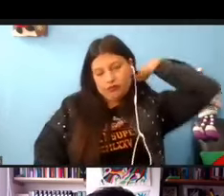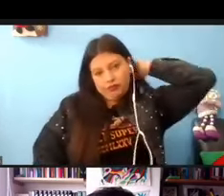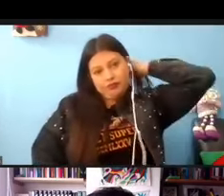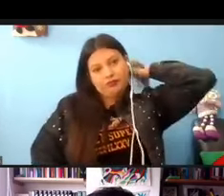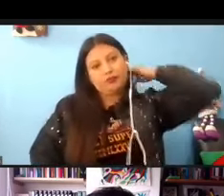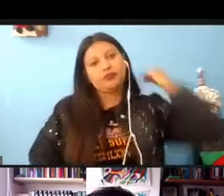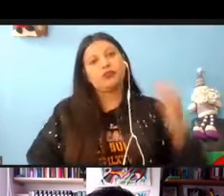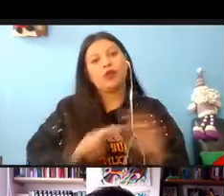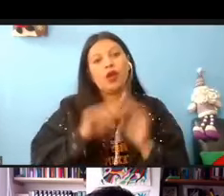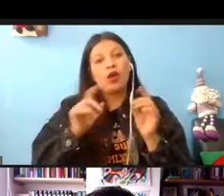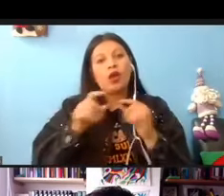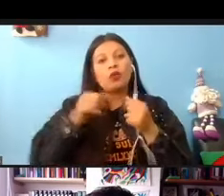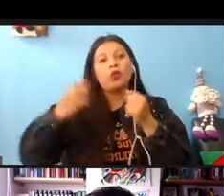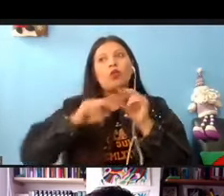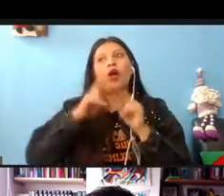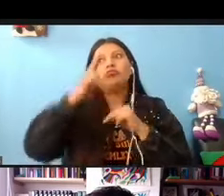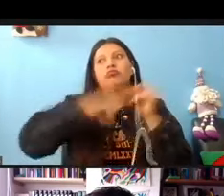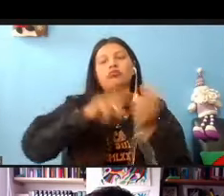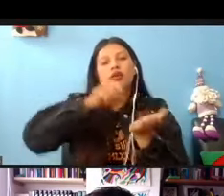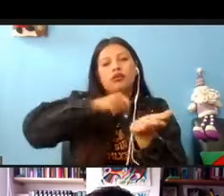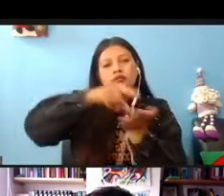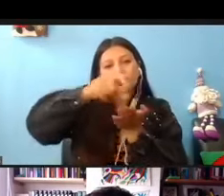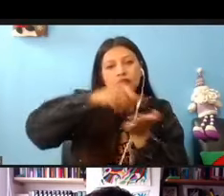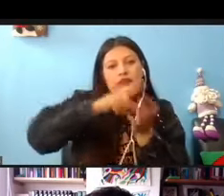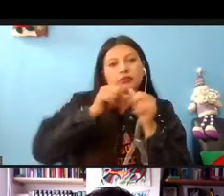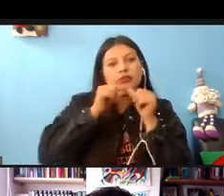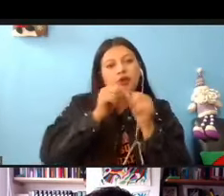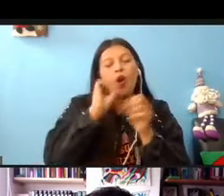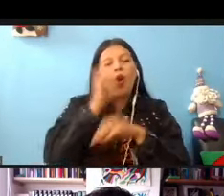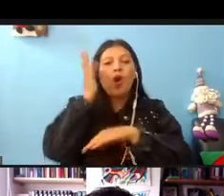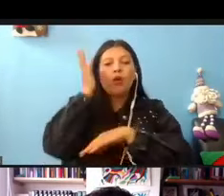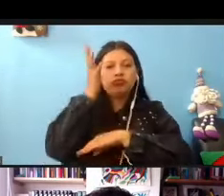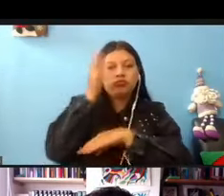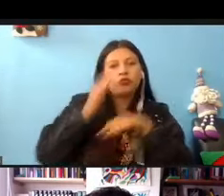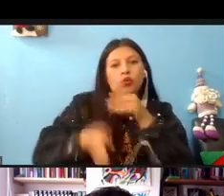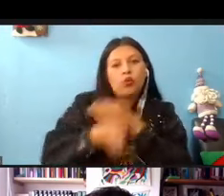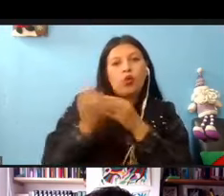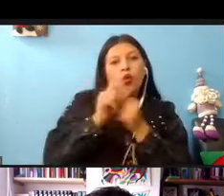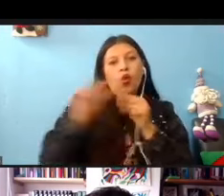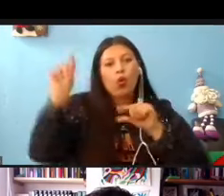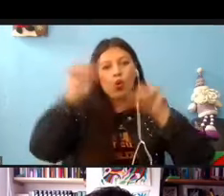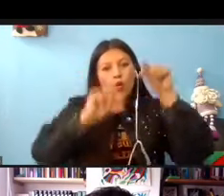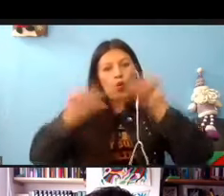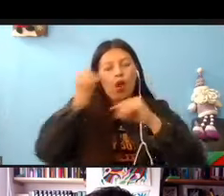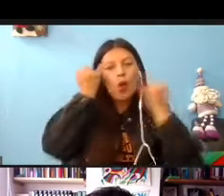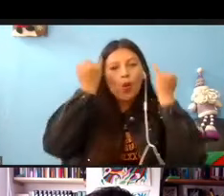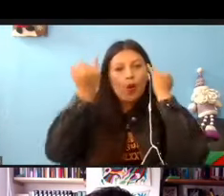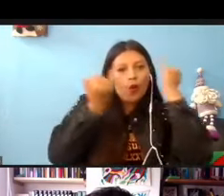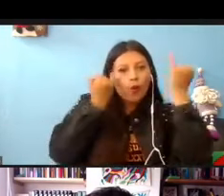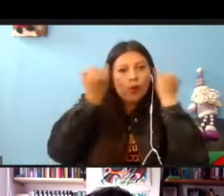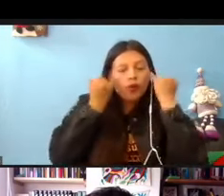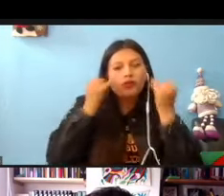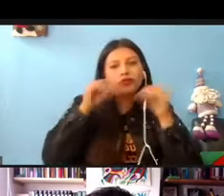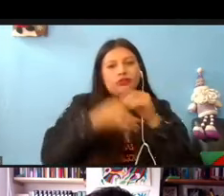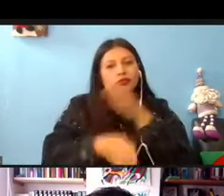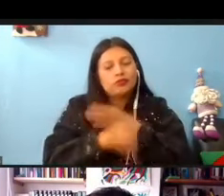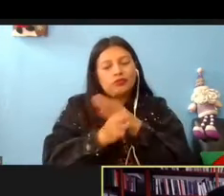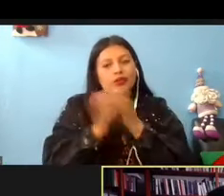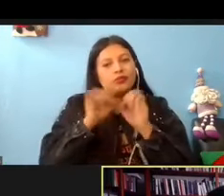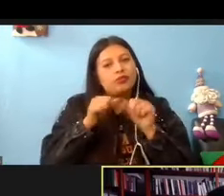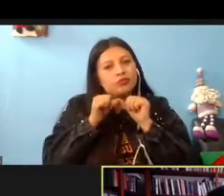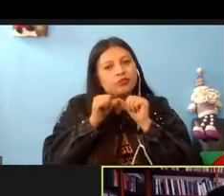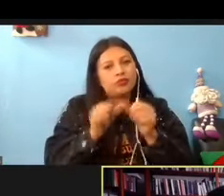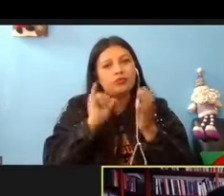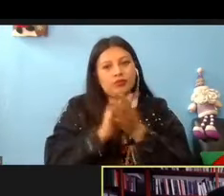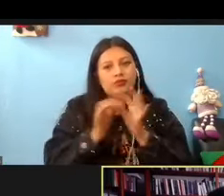conformar un seminario permanente, una cátedra constante o un laboratorio de iniciativas de memoria que nos puedan mantener en